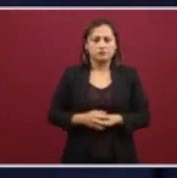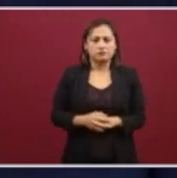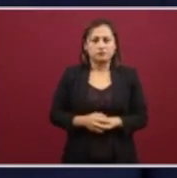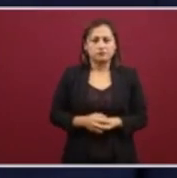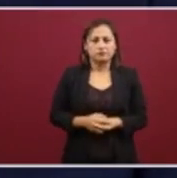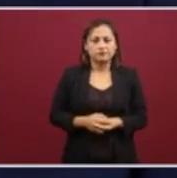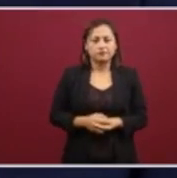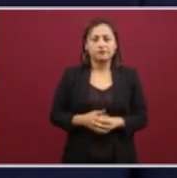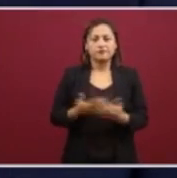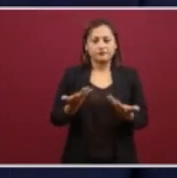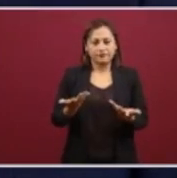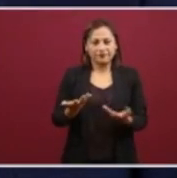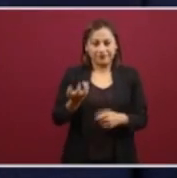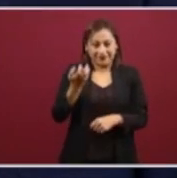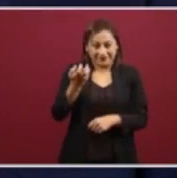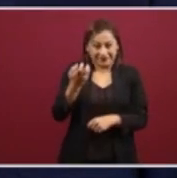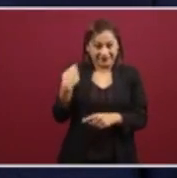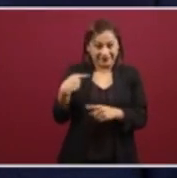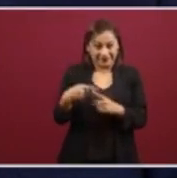eso lo saben